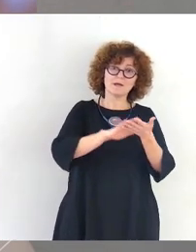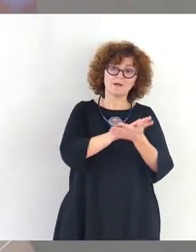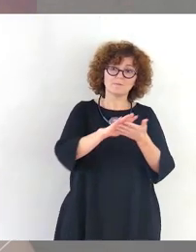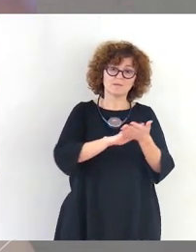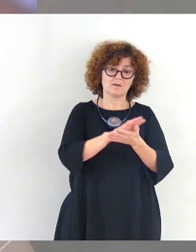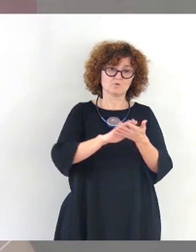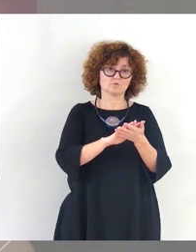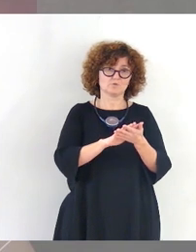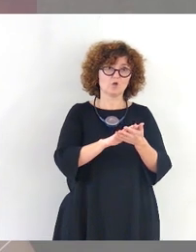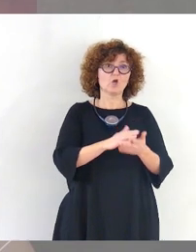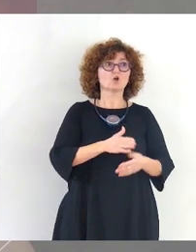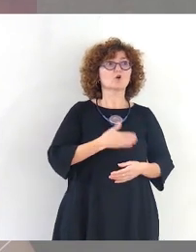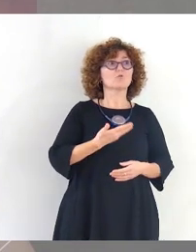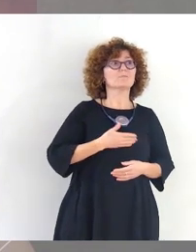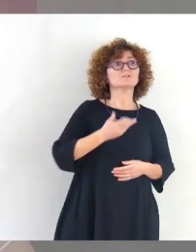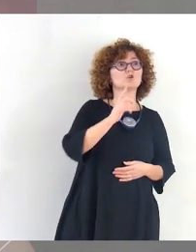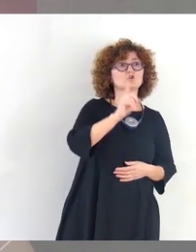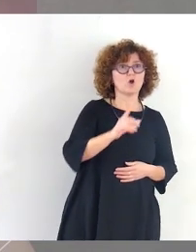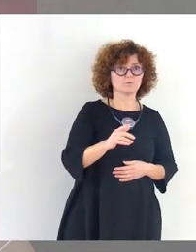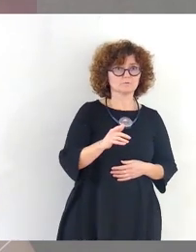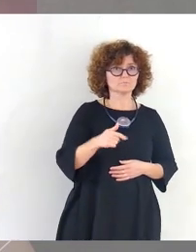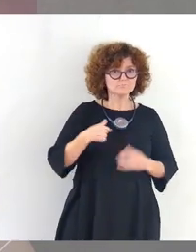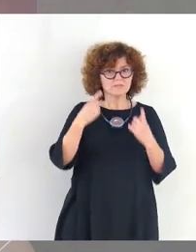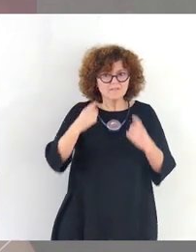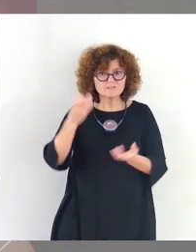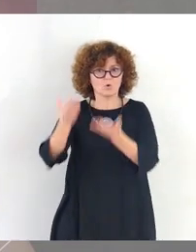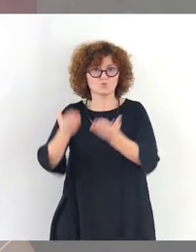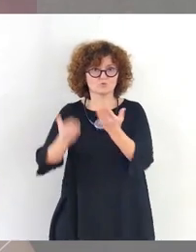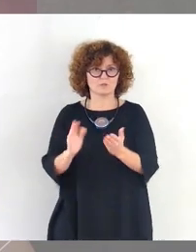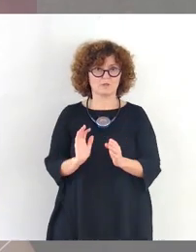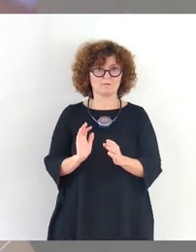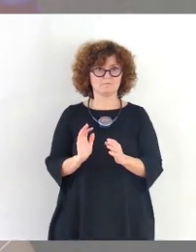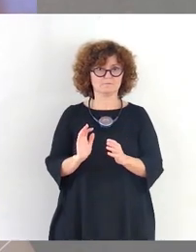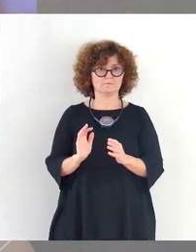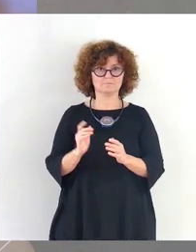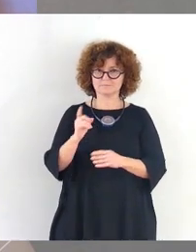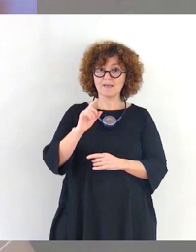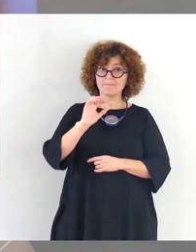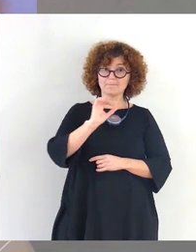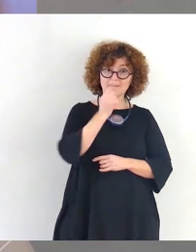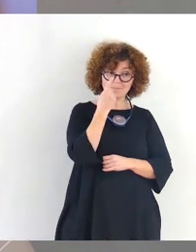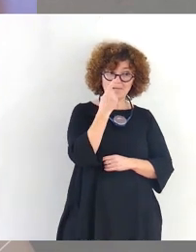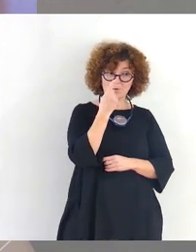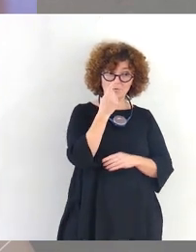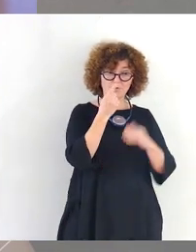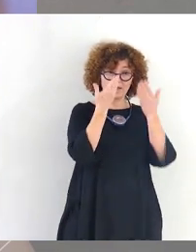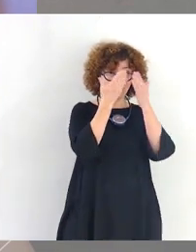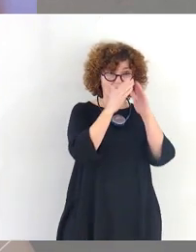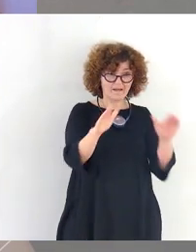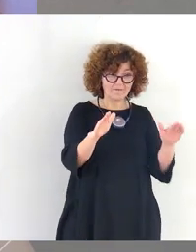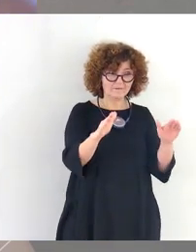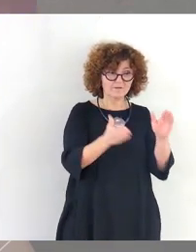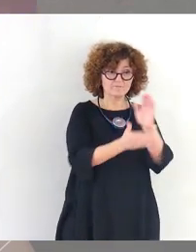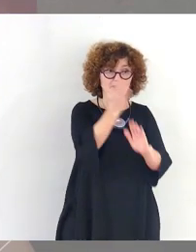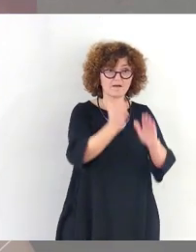no queremos compasión queremos justicia no se da cuenta que la justicia viene después quien abre el camino es la compasión yo si se